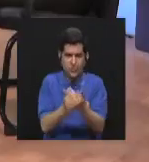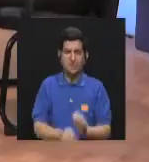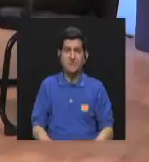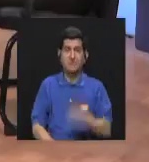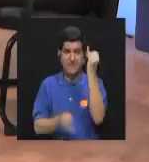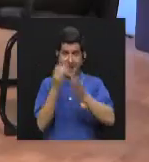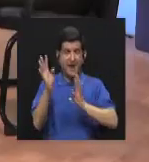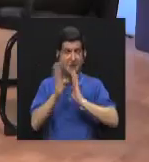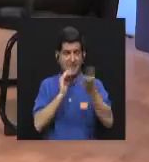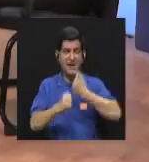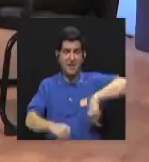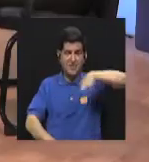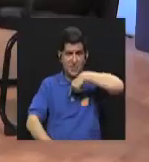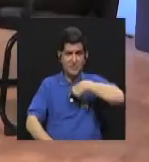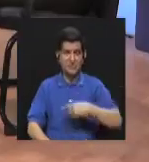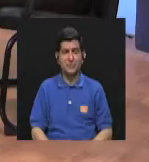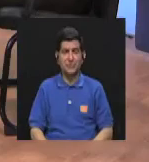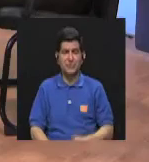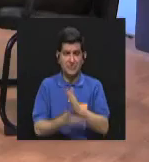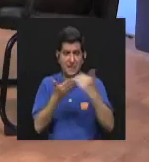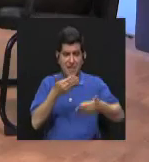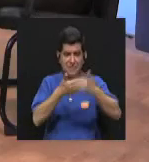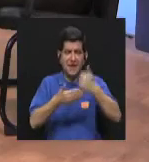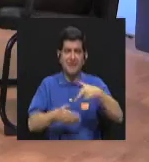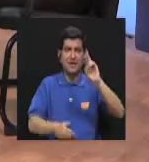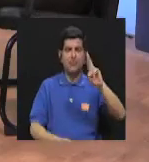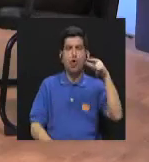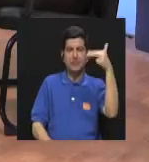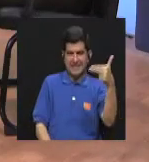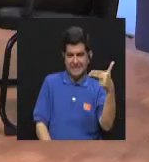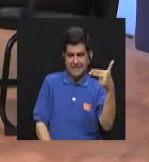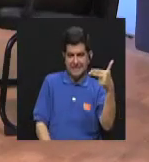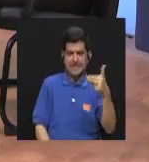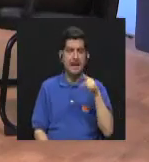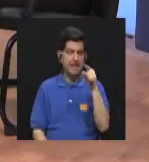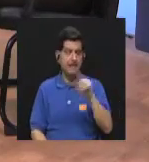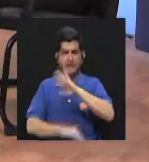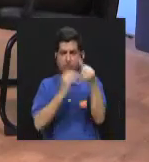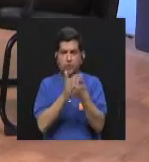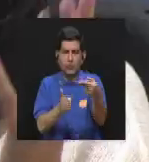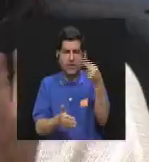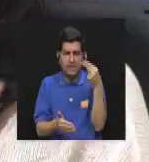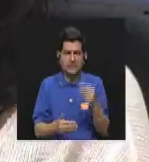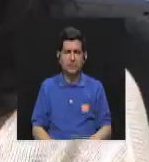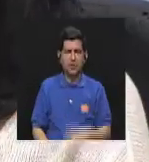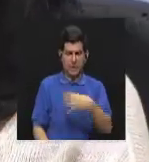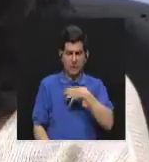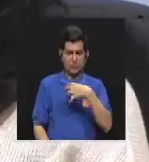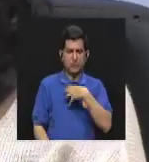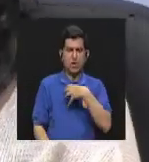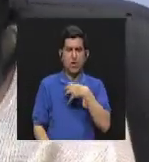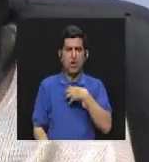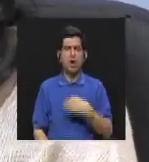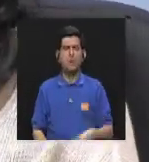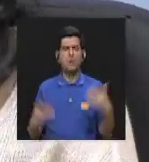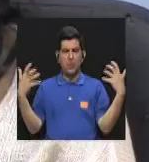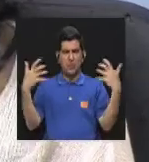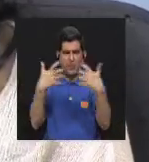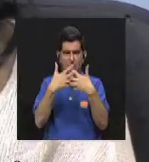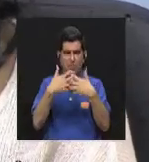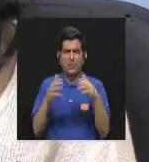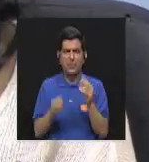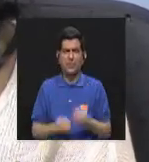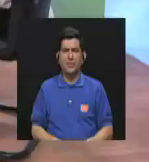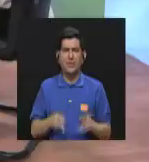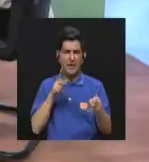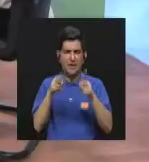estábamos hablando, antes de terminar el bloque, de Rosa, uh-huh. que era quien tomó todas esas historias y armó su propio guión. Yo tengo